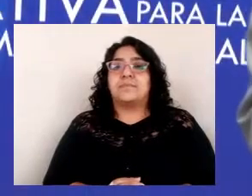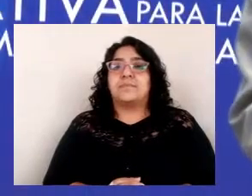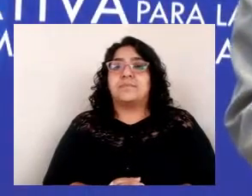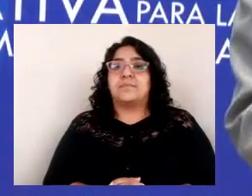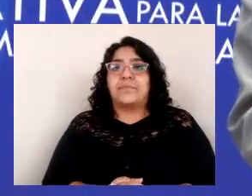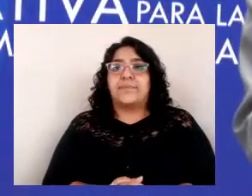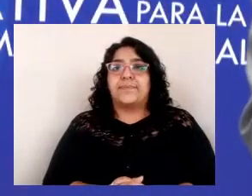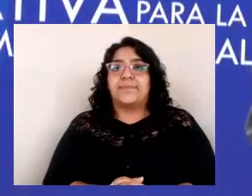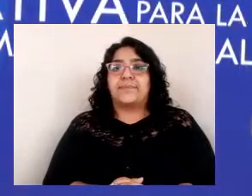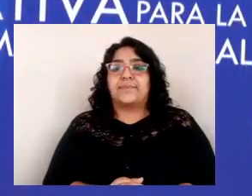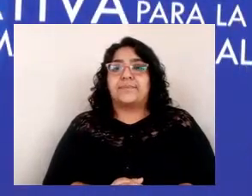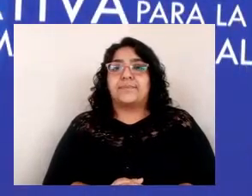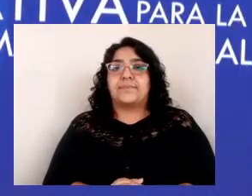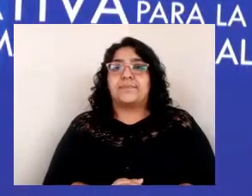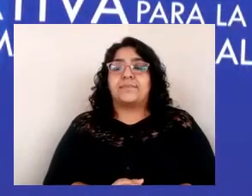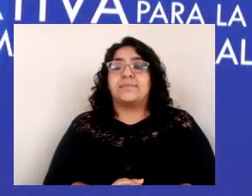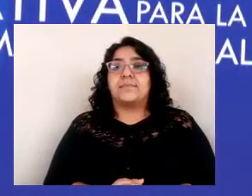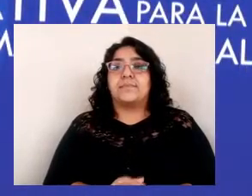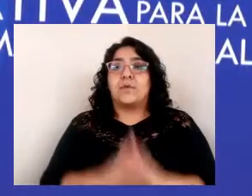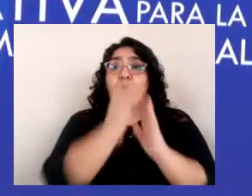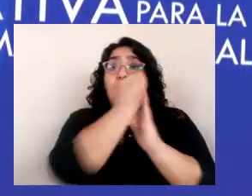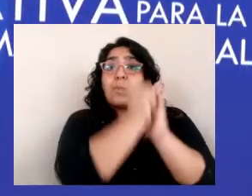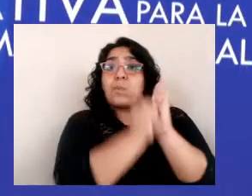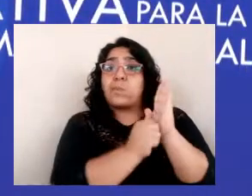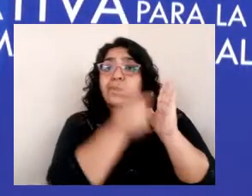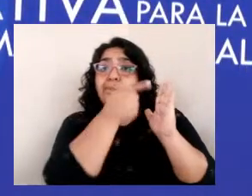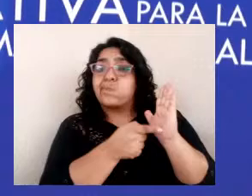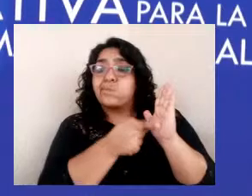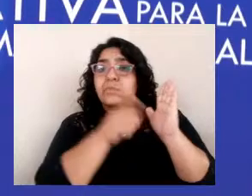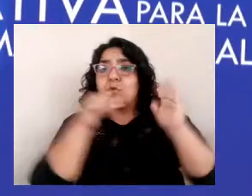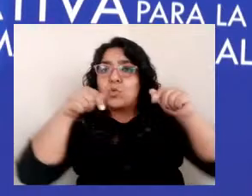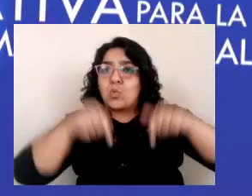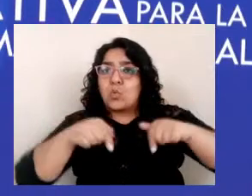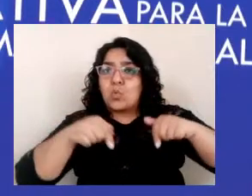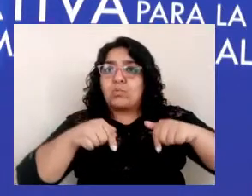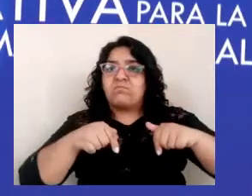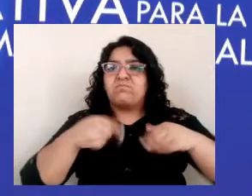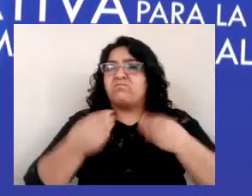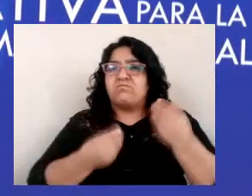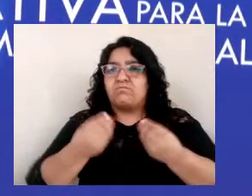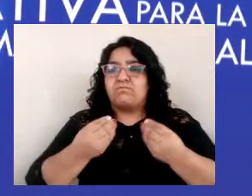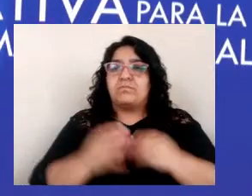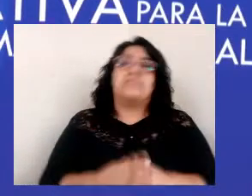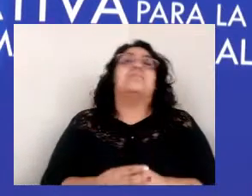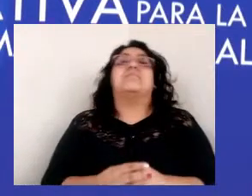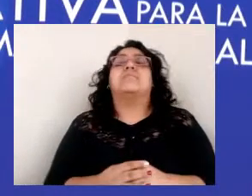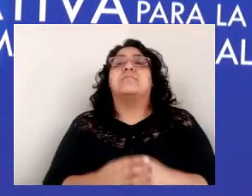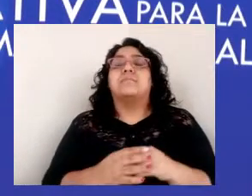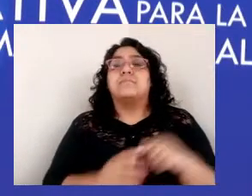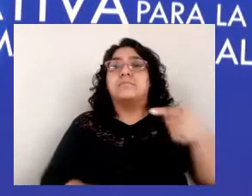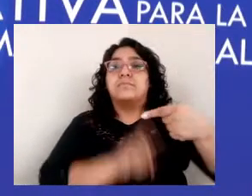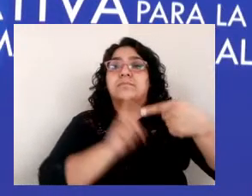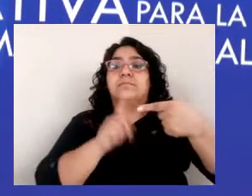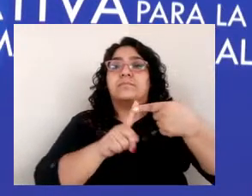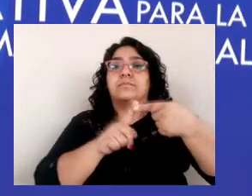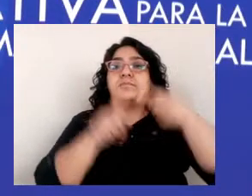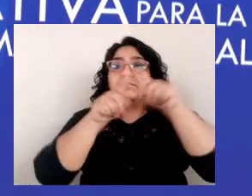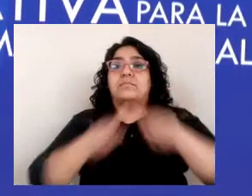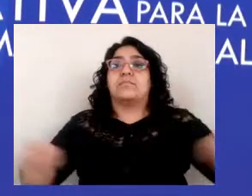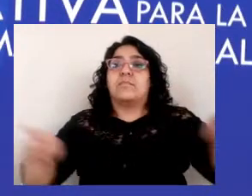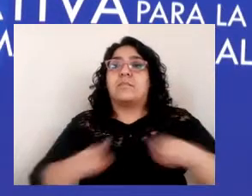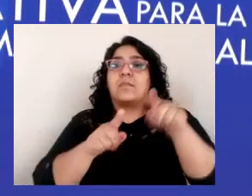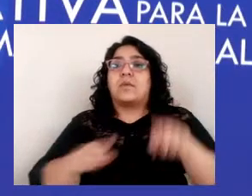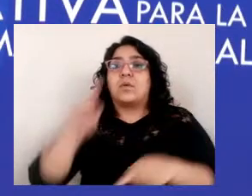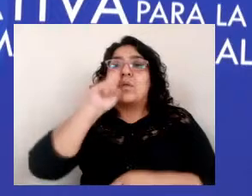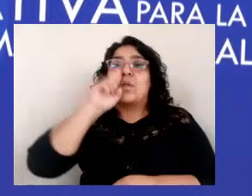El programa que se va a desarrollar será el siguiente. Primero, himno nacional de la República de